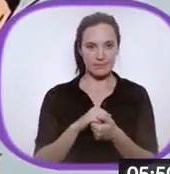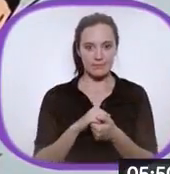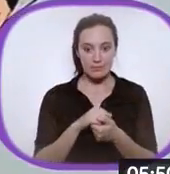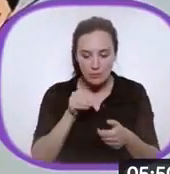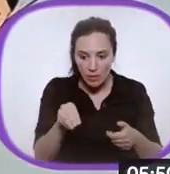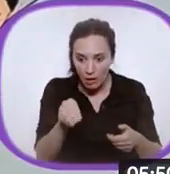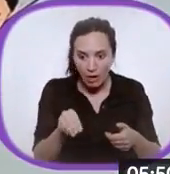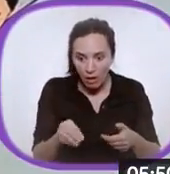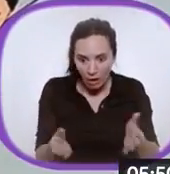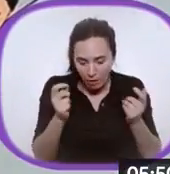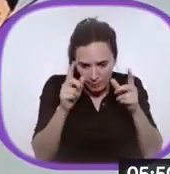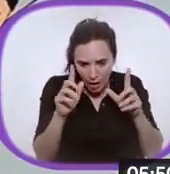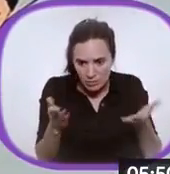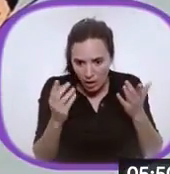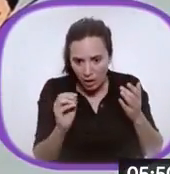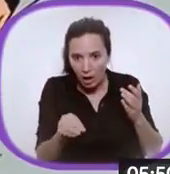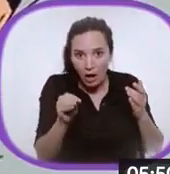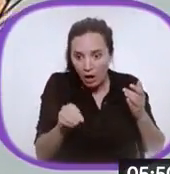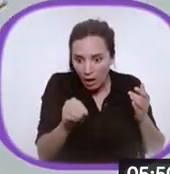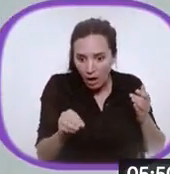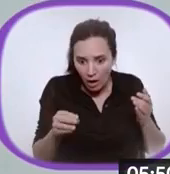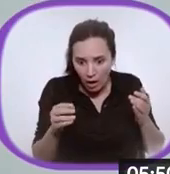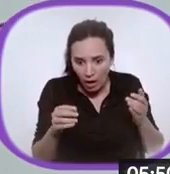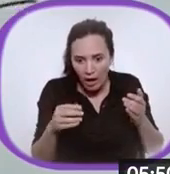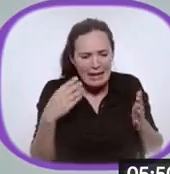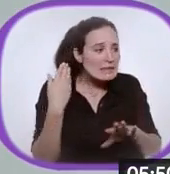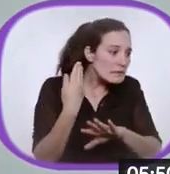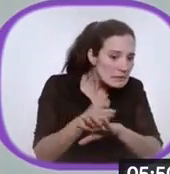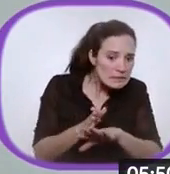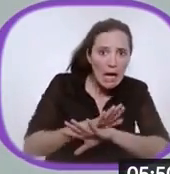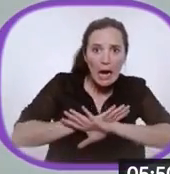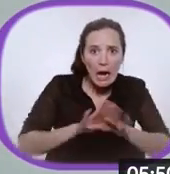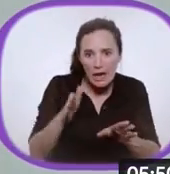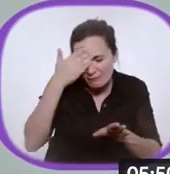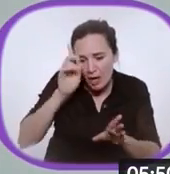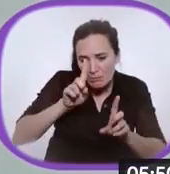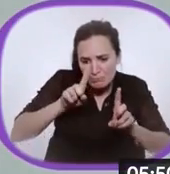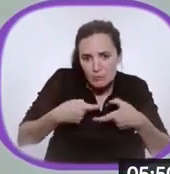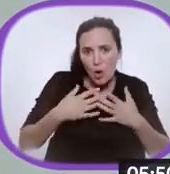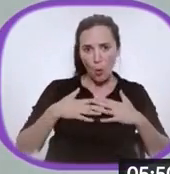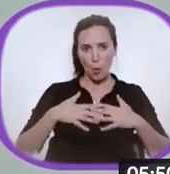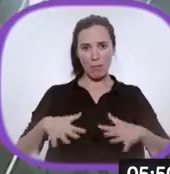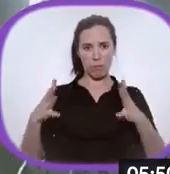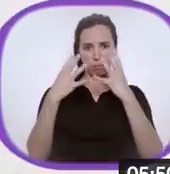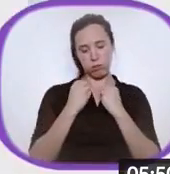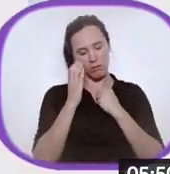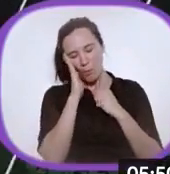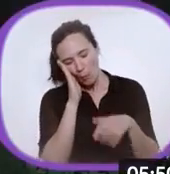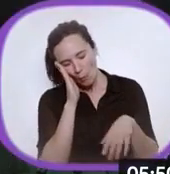¡Señor Tarragón! ¡Señor Tarragón! Muy tarde. Las bolas de cristal tomaron a su última